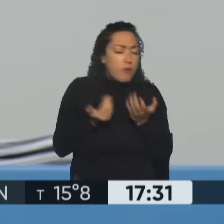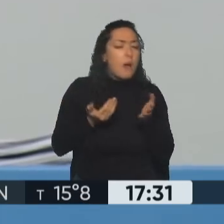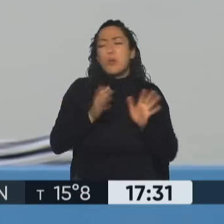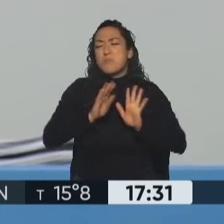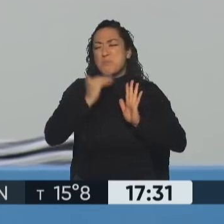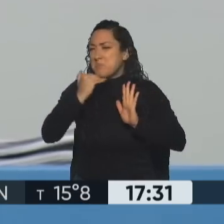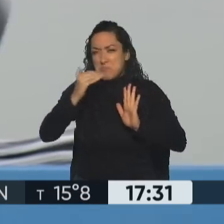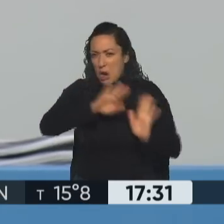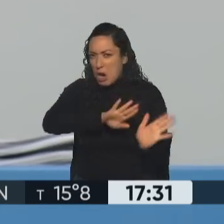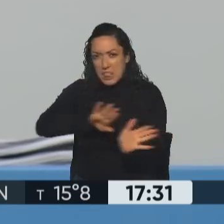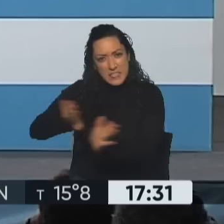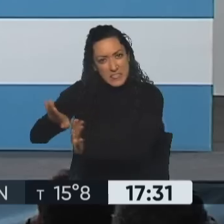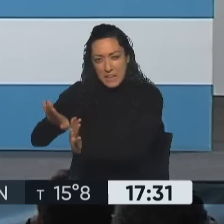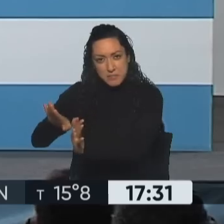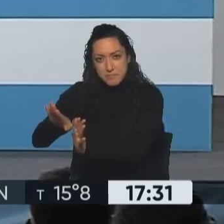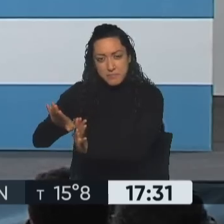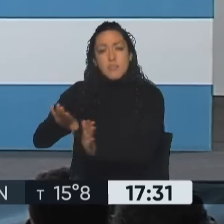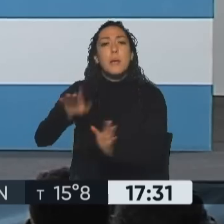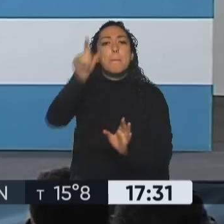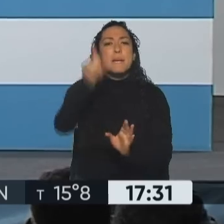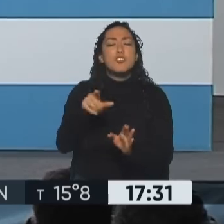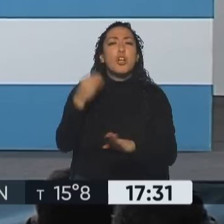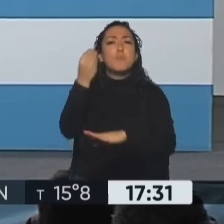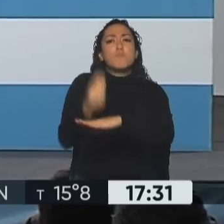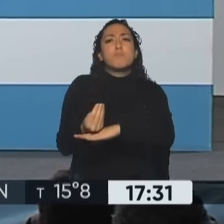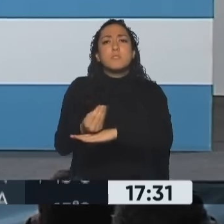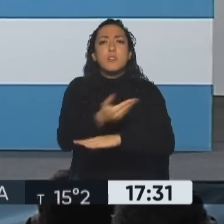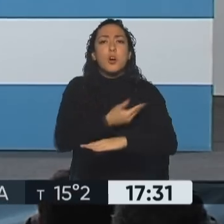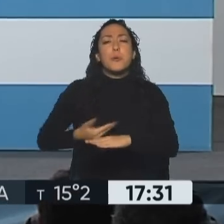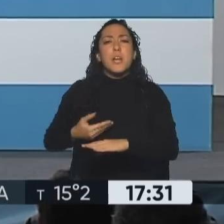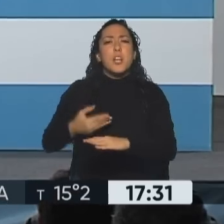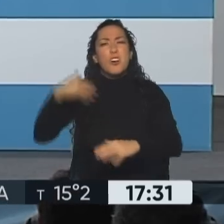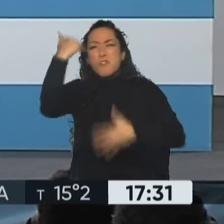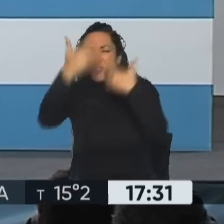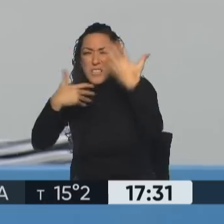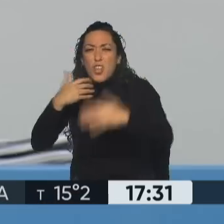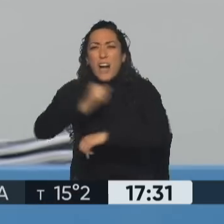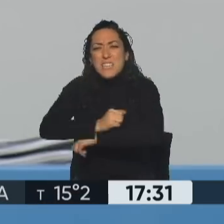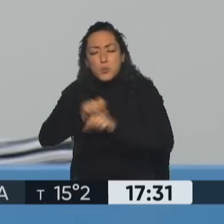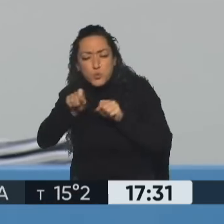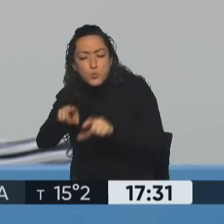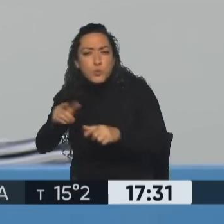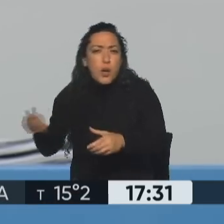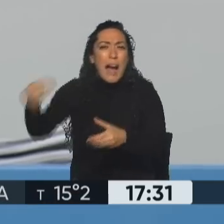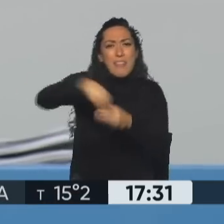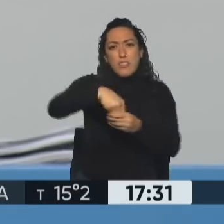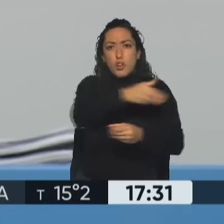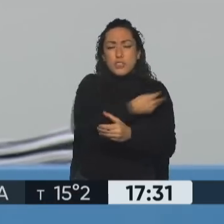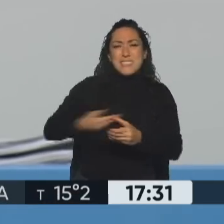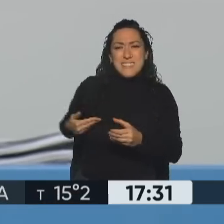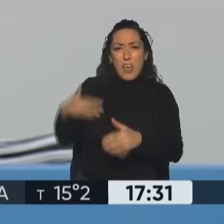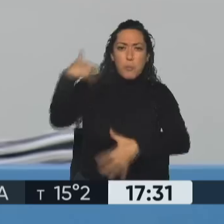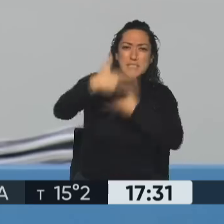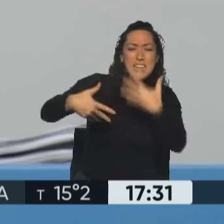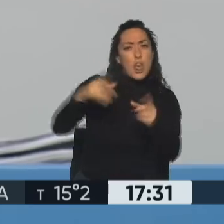allá de la actitud de algún funcionario, no confundan nunca la actitud de algún funcionario con el Estado y lo